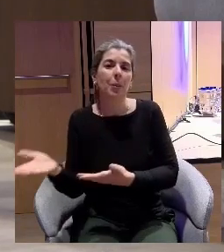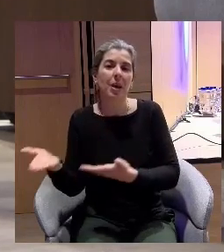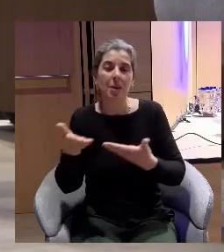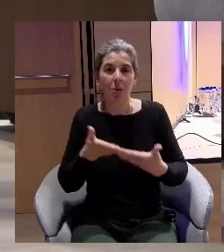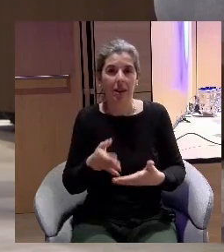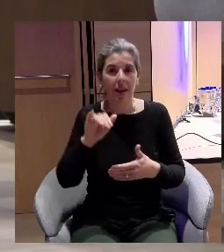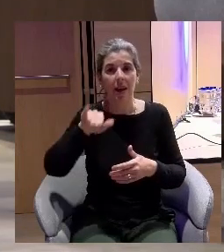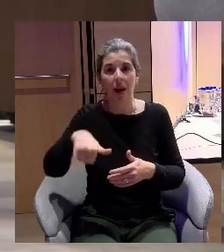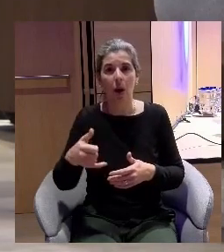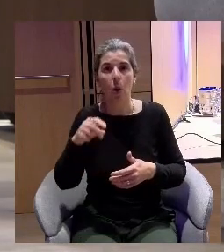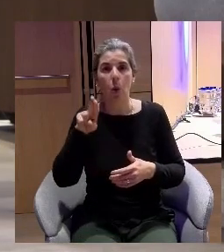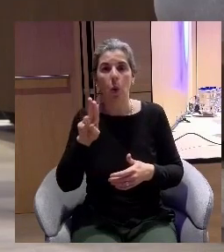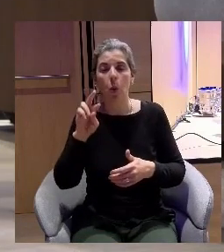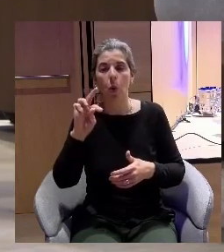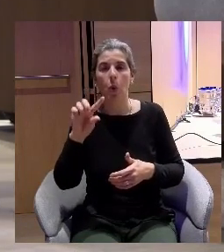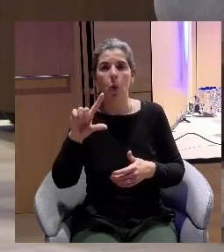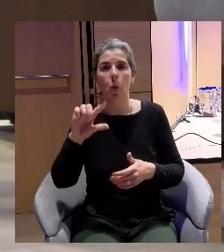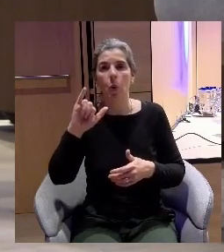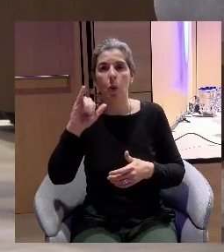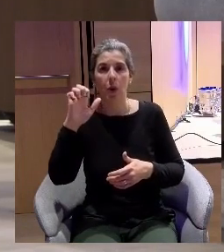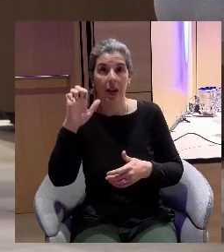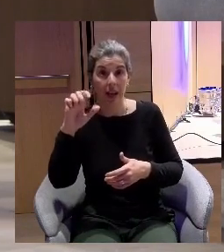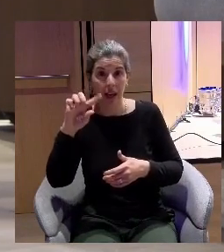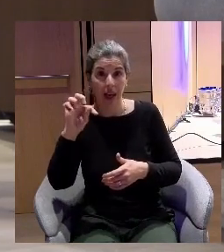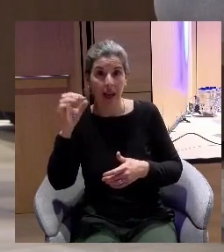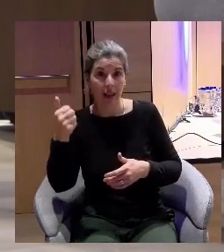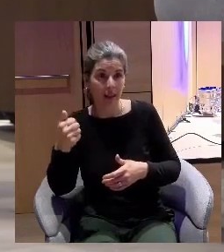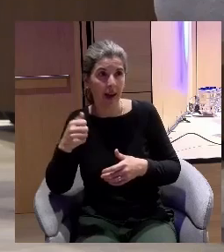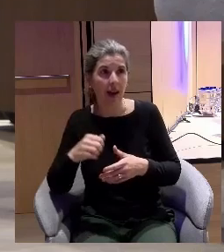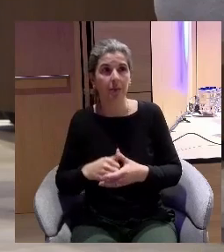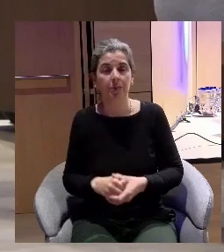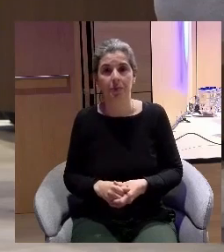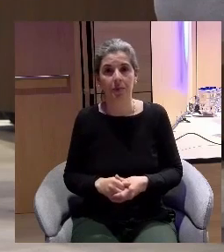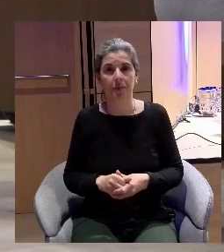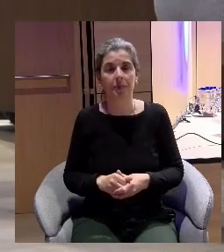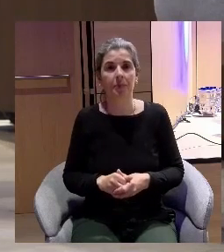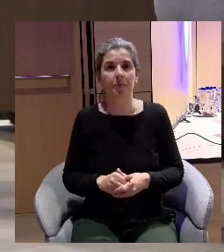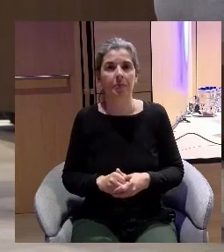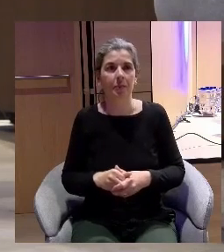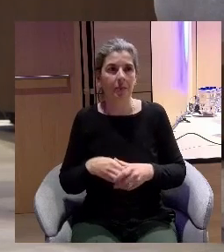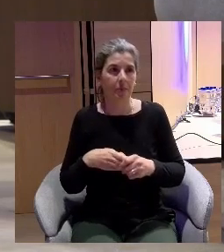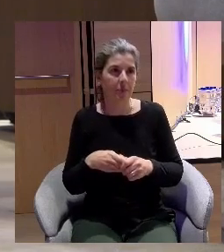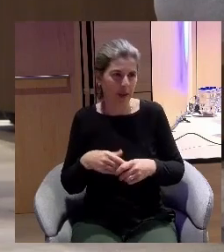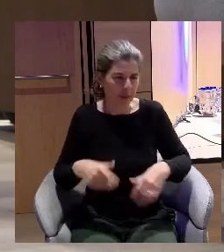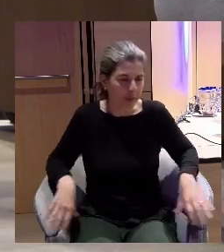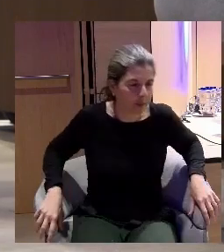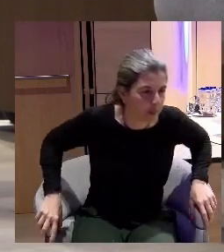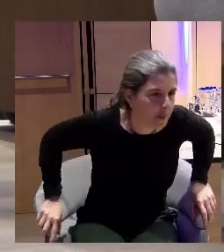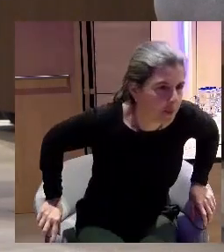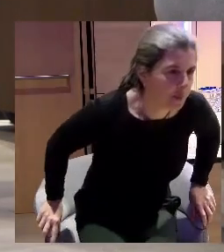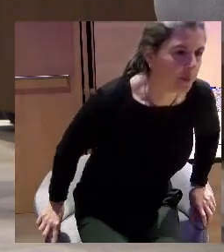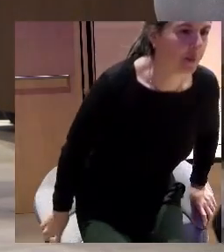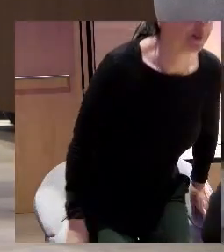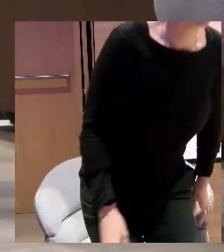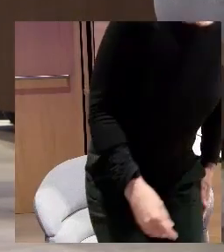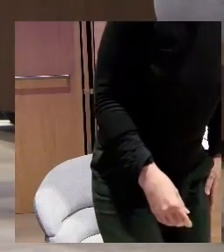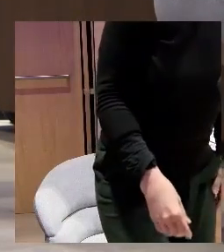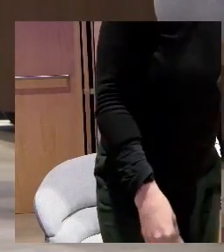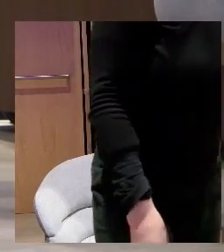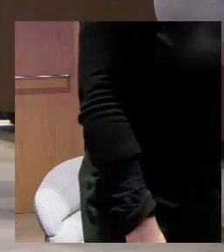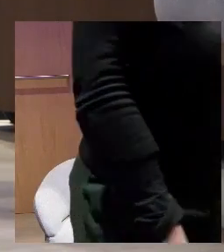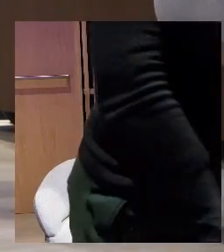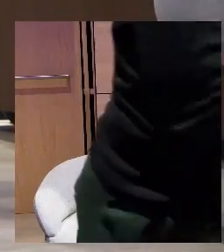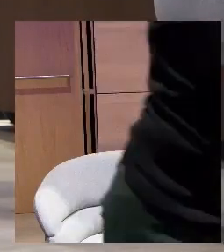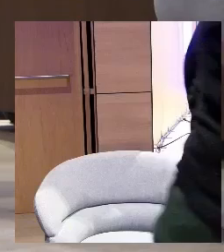sociedad civil, y la sociedad civil sí que ha tenido también un rol preponderante en impulsar las políticas de acceso a la información pública,